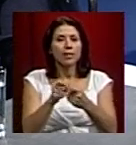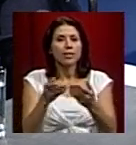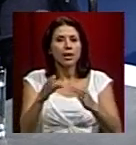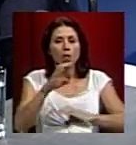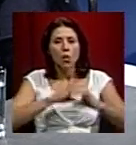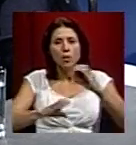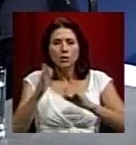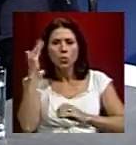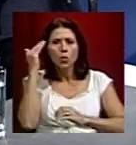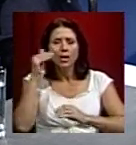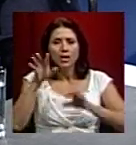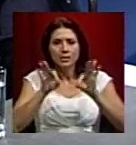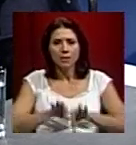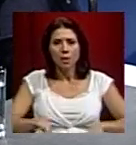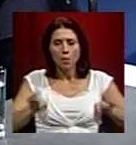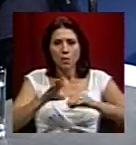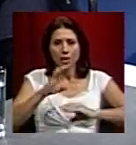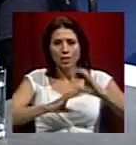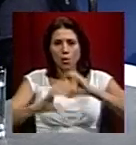qué es importante el comercio?